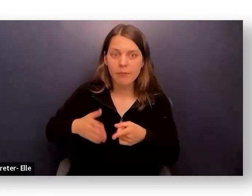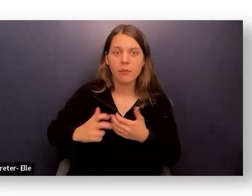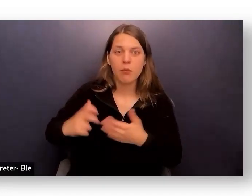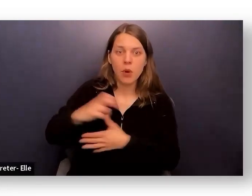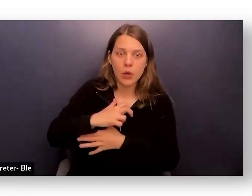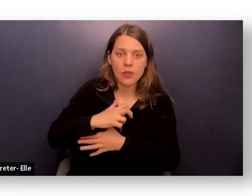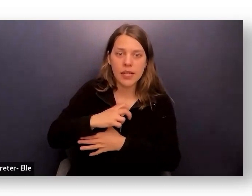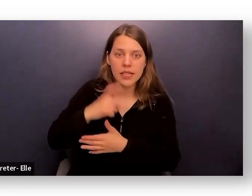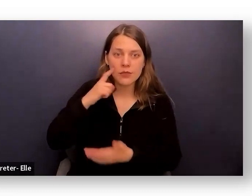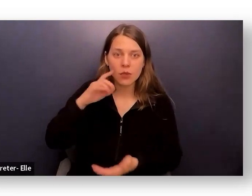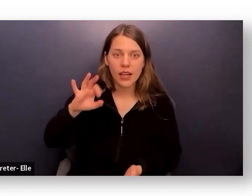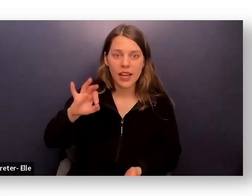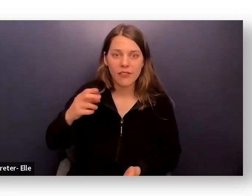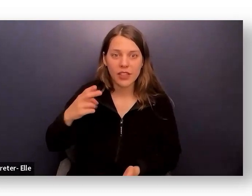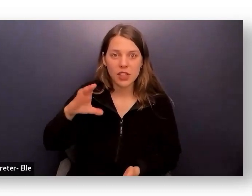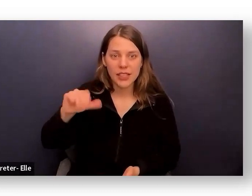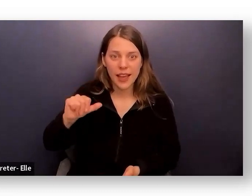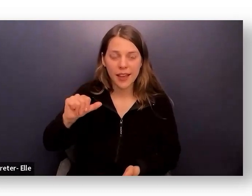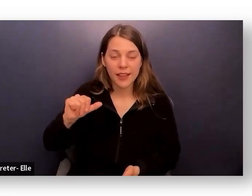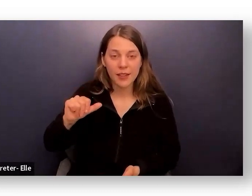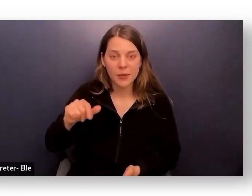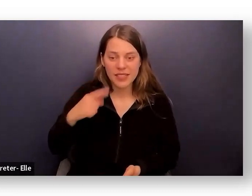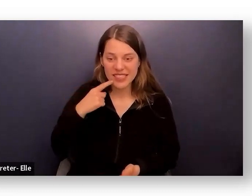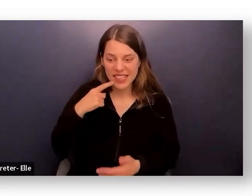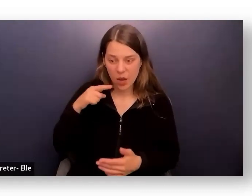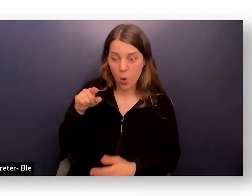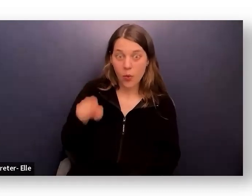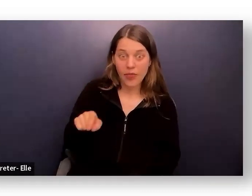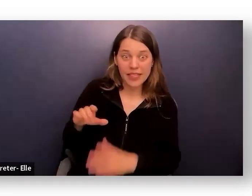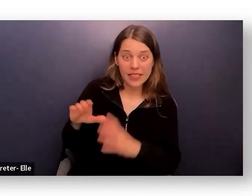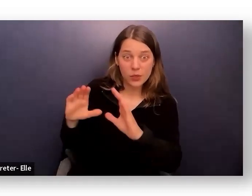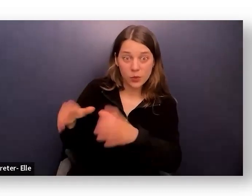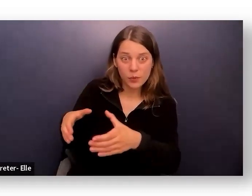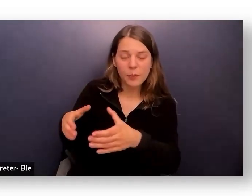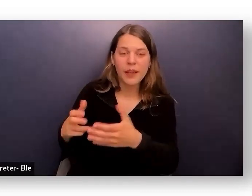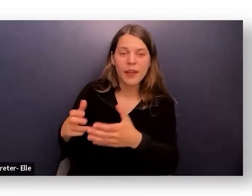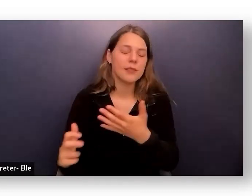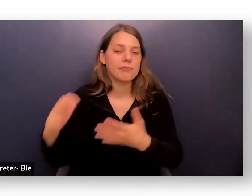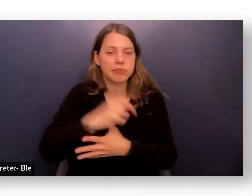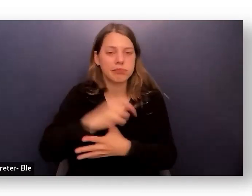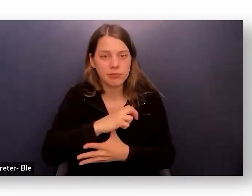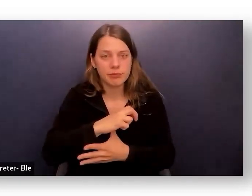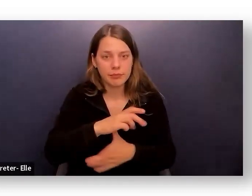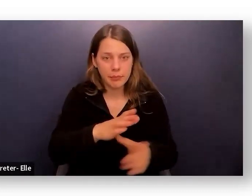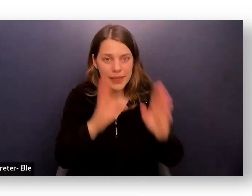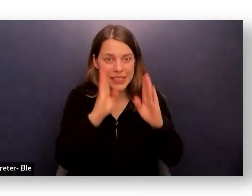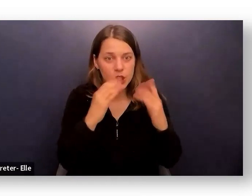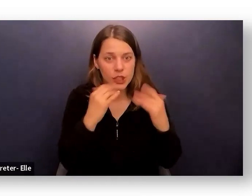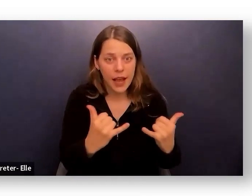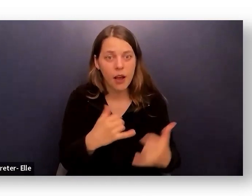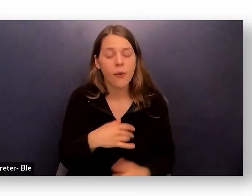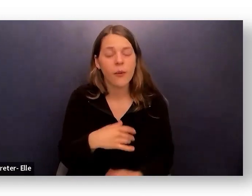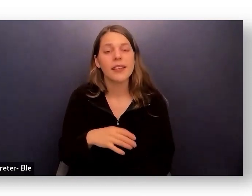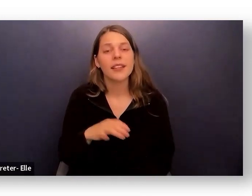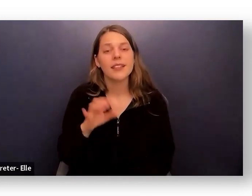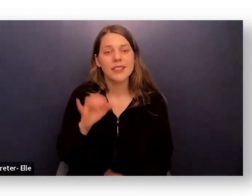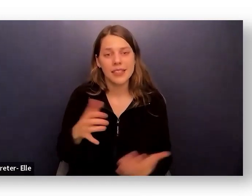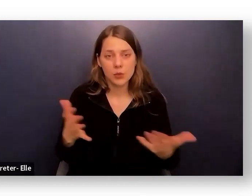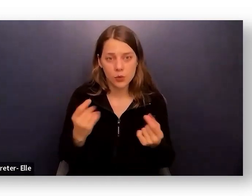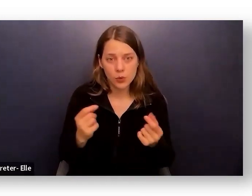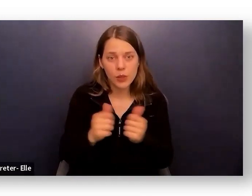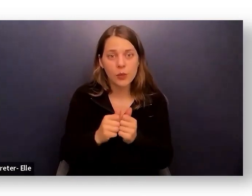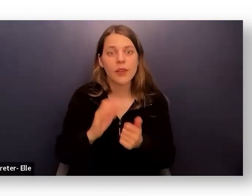Entonces, hay ciertos grupos, hay ciertas cosas que se clasifican más altas en las zonas de